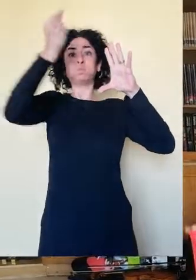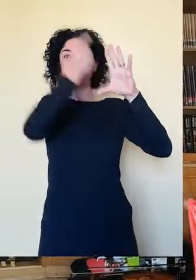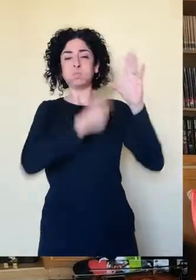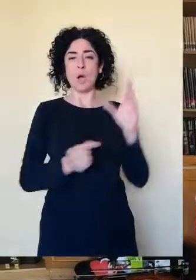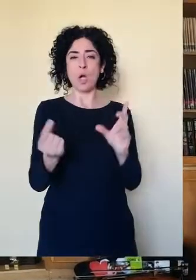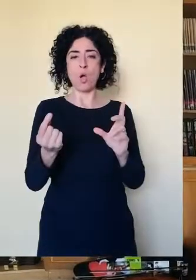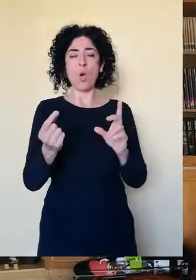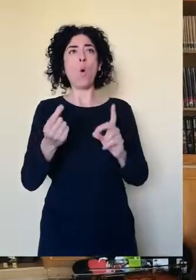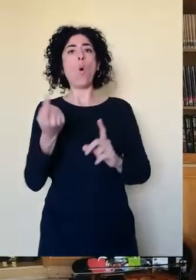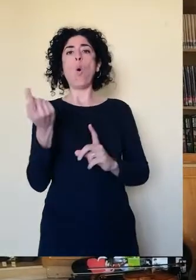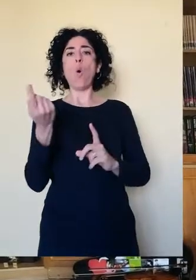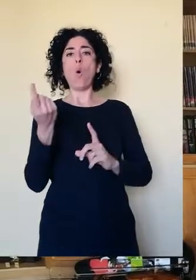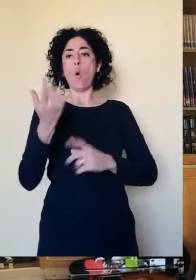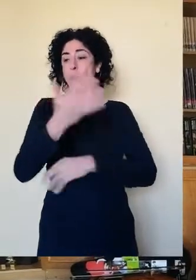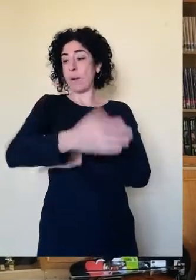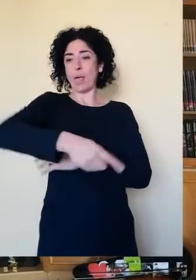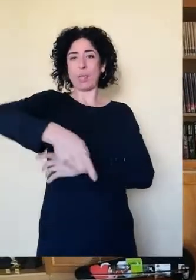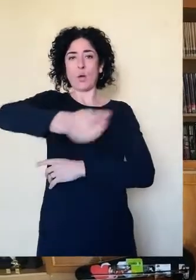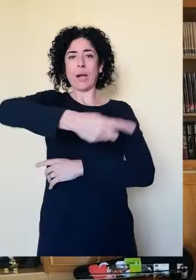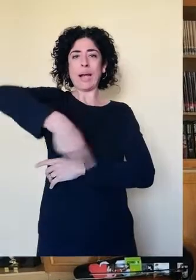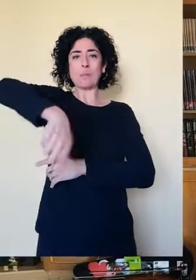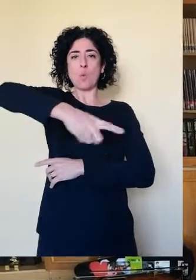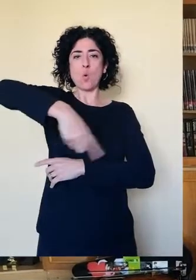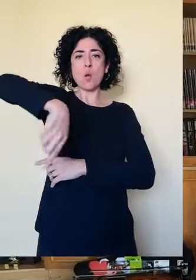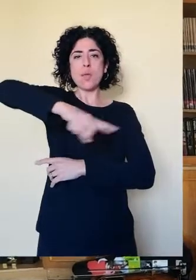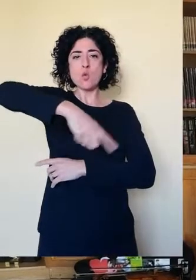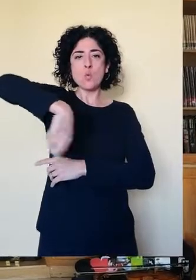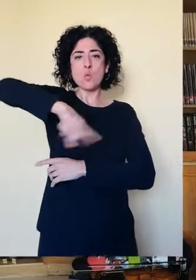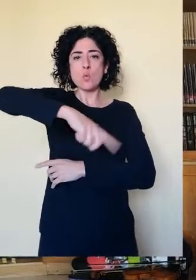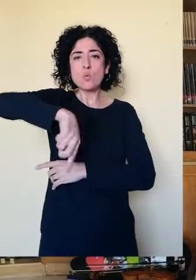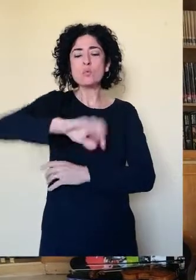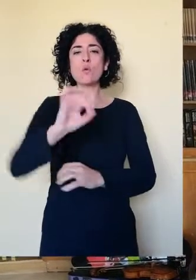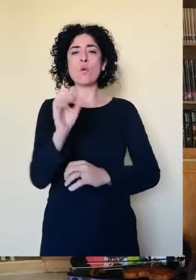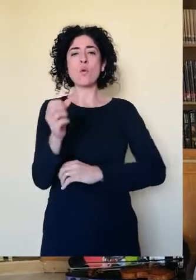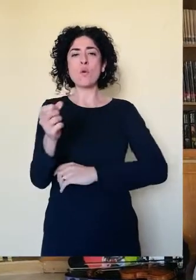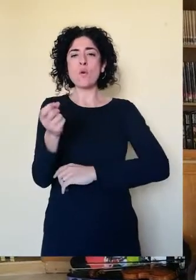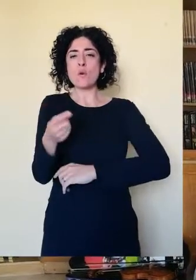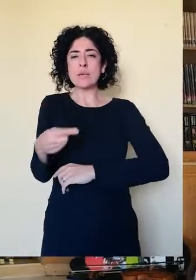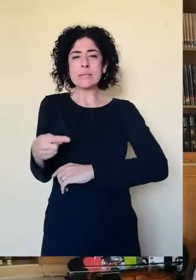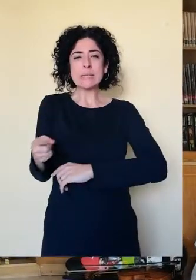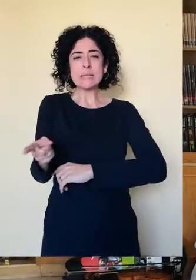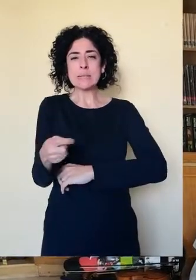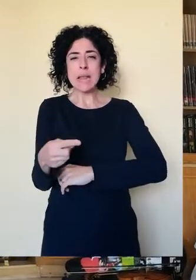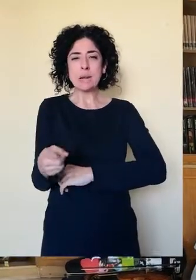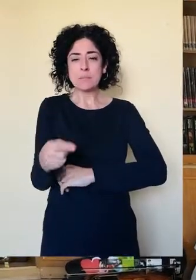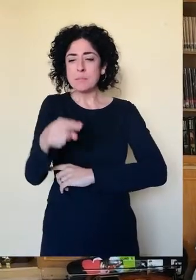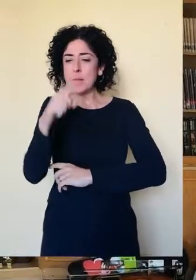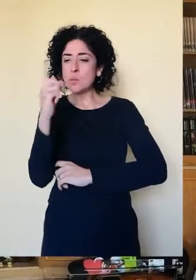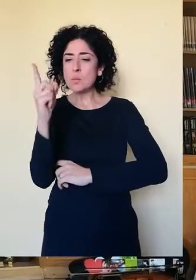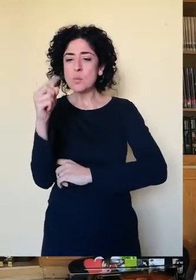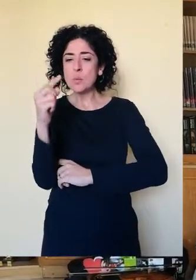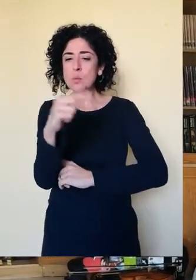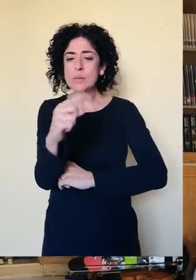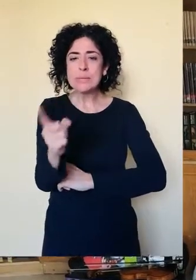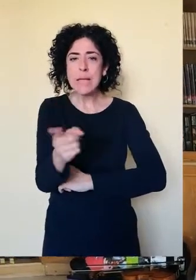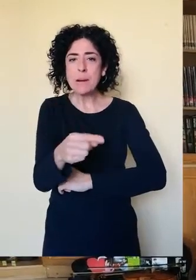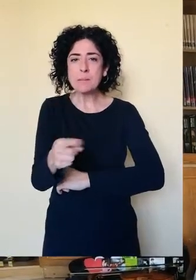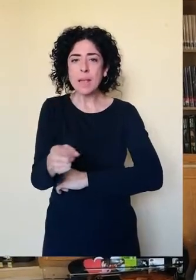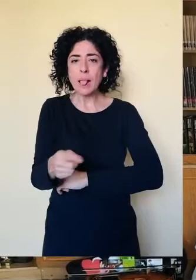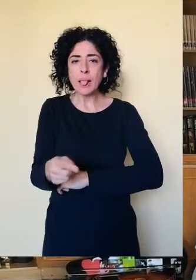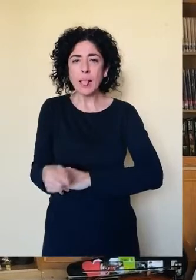jugar a hacer remolinos con el brazo, serpientes, cualquier animal que va también por el suelo,